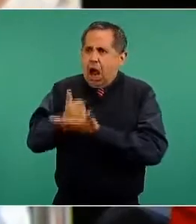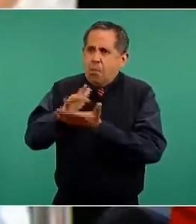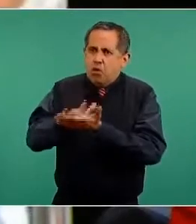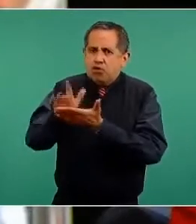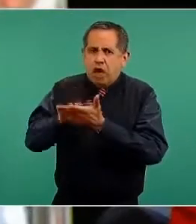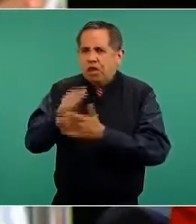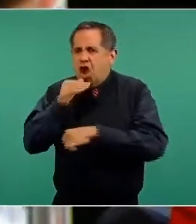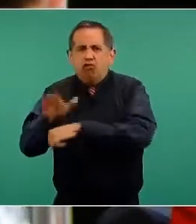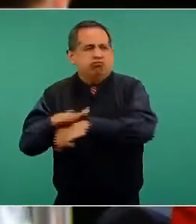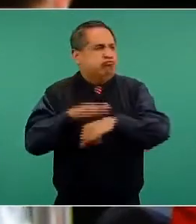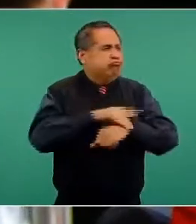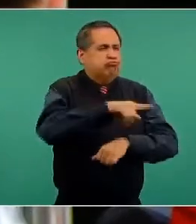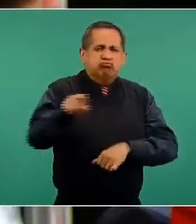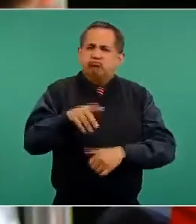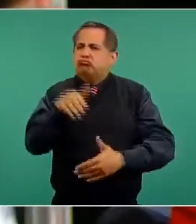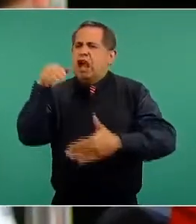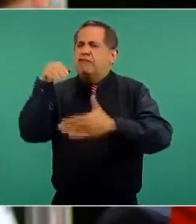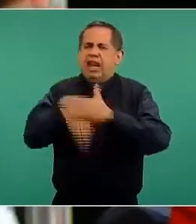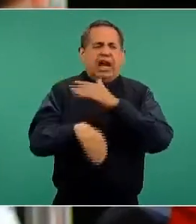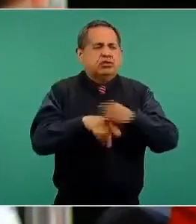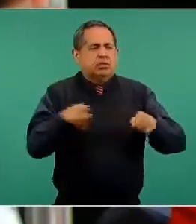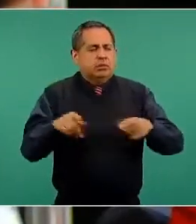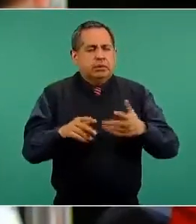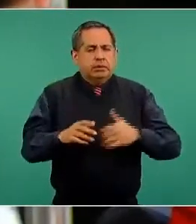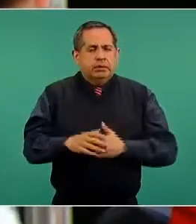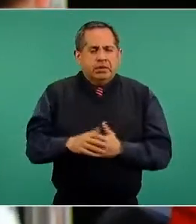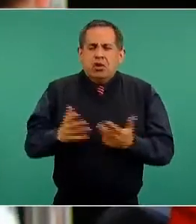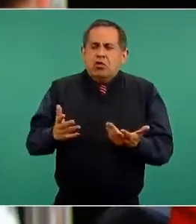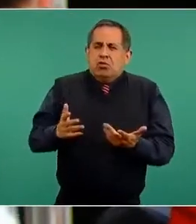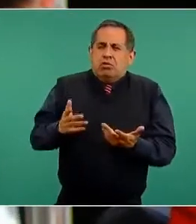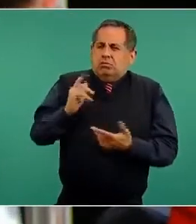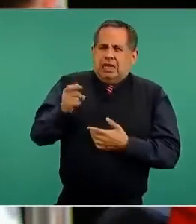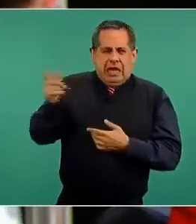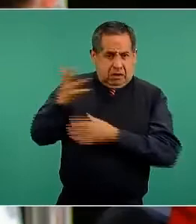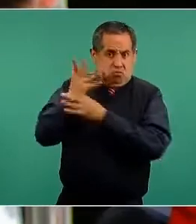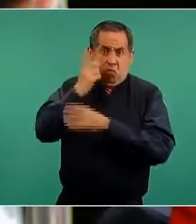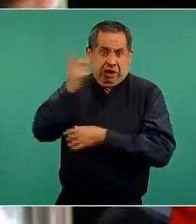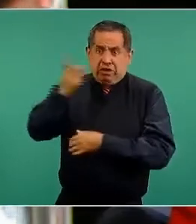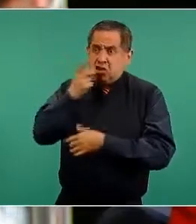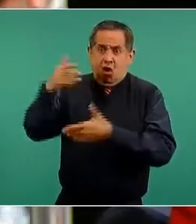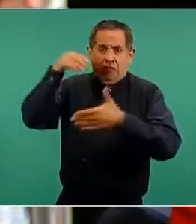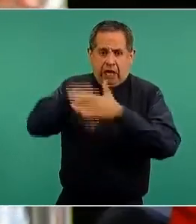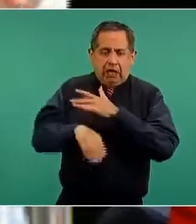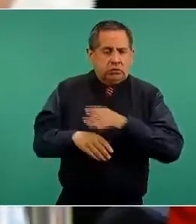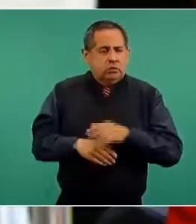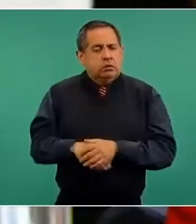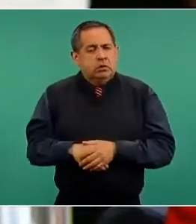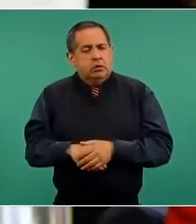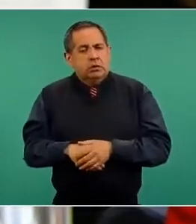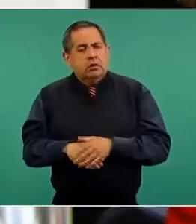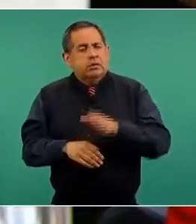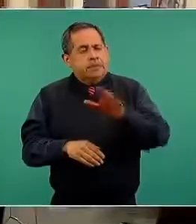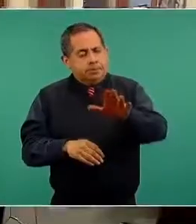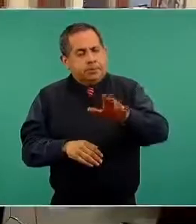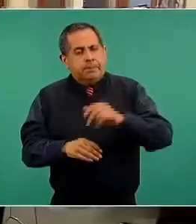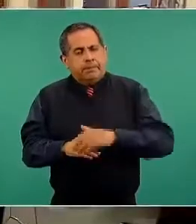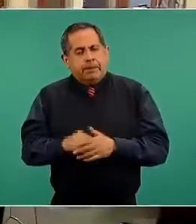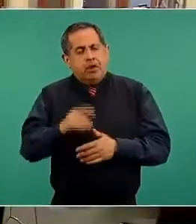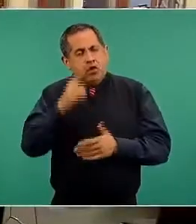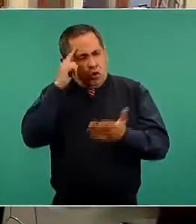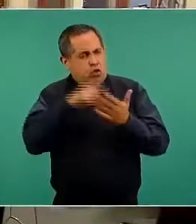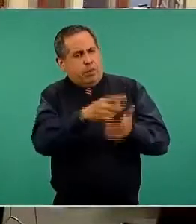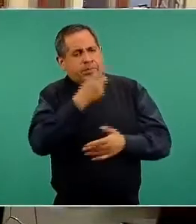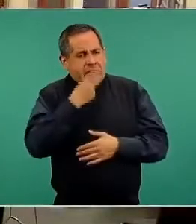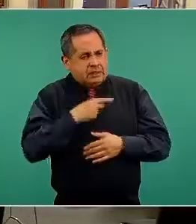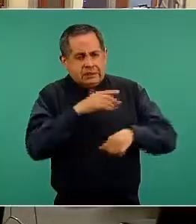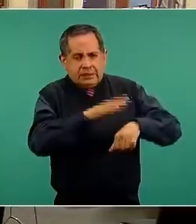les diga a los demás que están fracasando en su... Claro. Entonces, ¿cómo entender entonces esa yo le creo lo que usted me severa? dice. Sí, ¿no? le creo lo que me